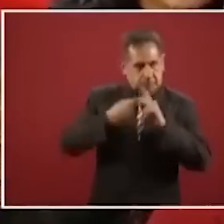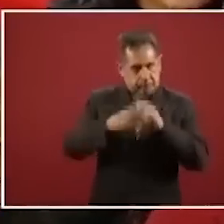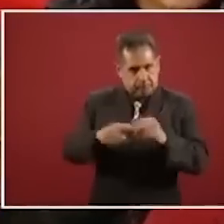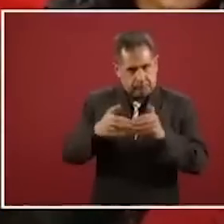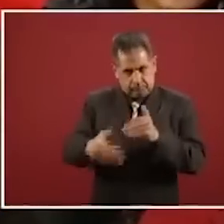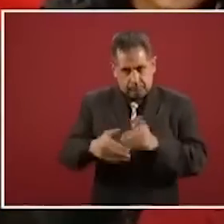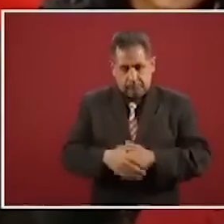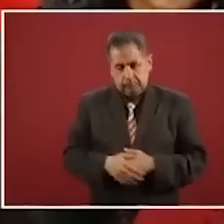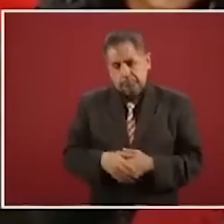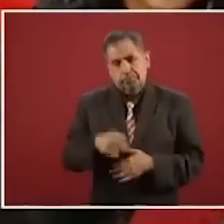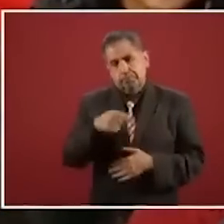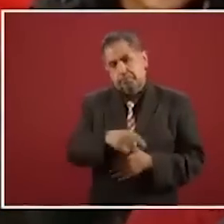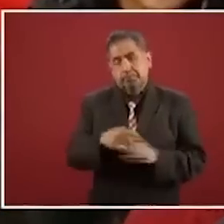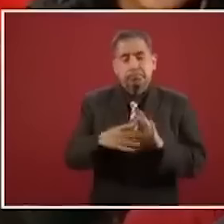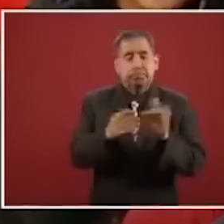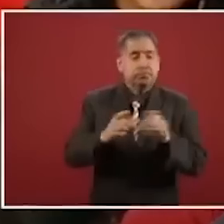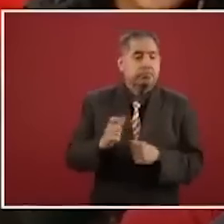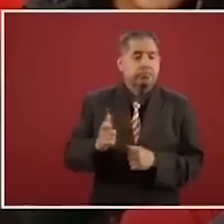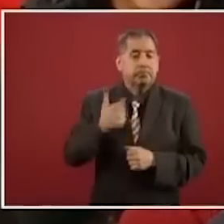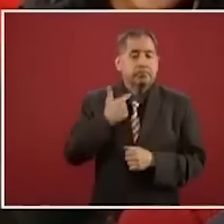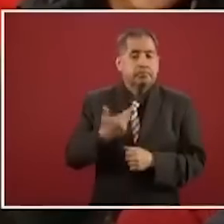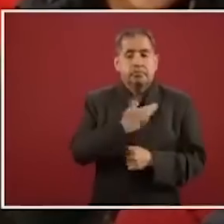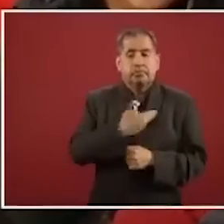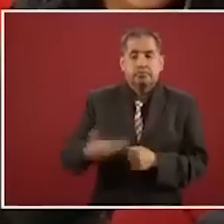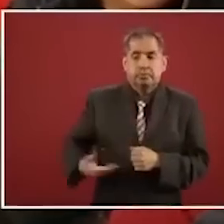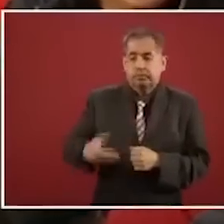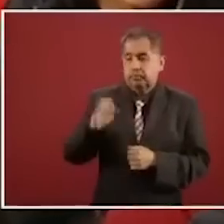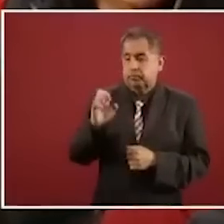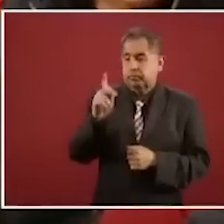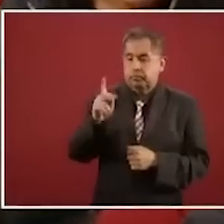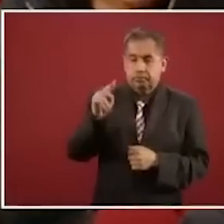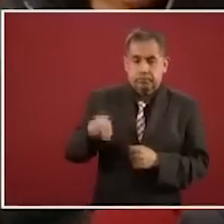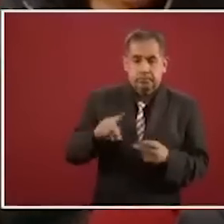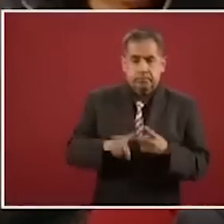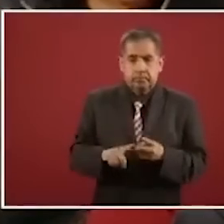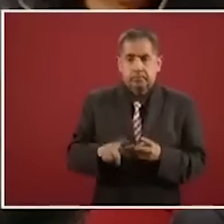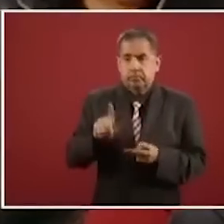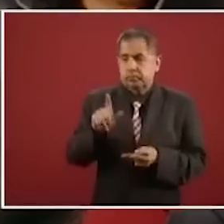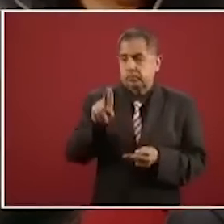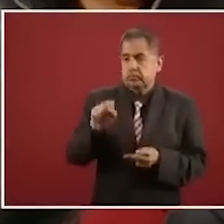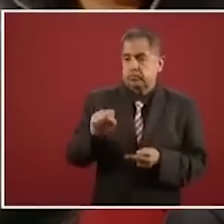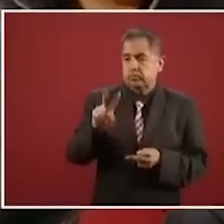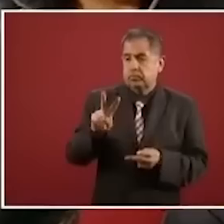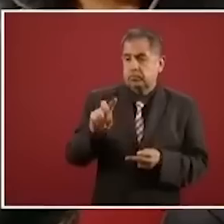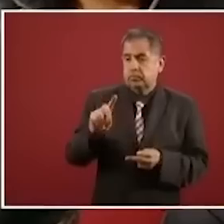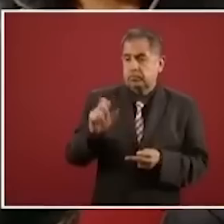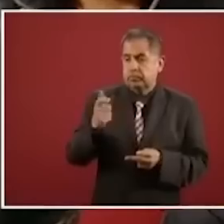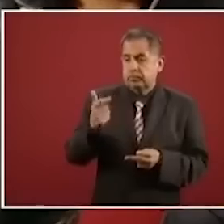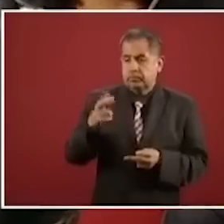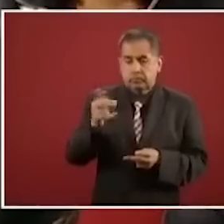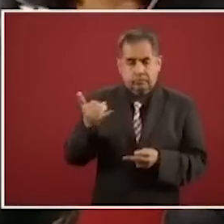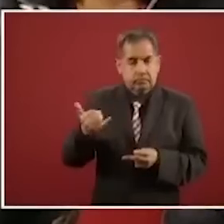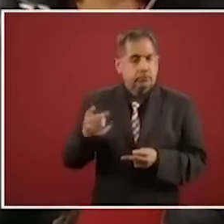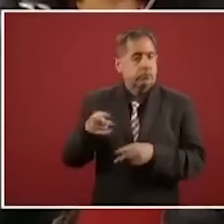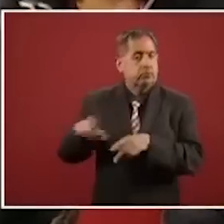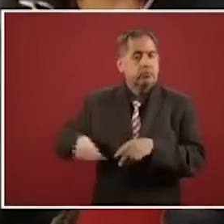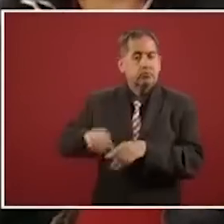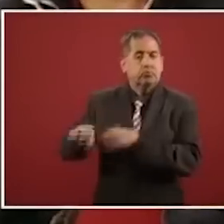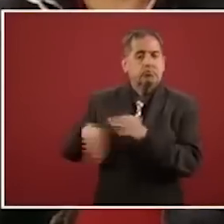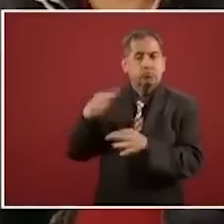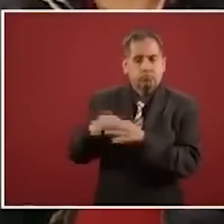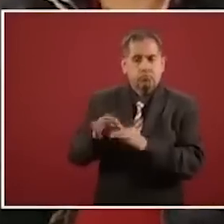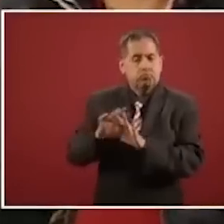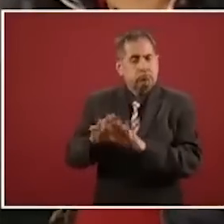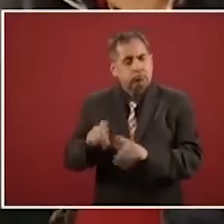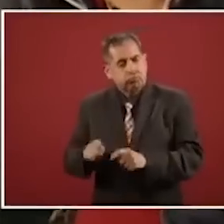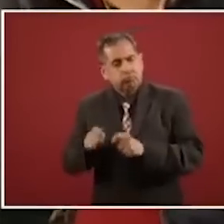con la que, según dijeron el expresidente en ese tiempo, Peña Nieto y Luis Videgaray, el Estado cumpliría con dar una